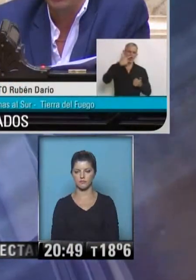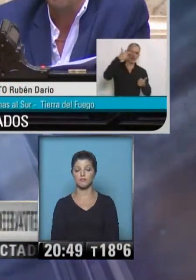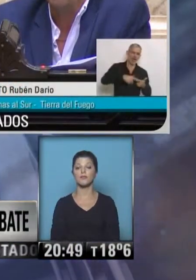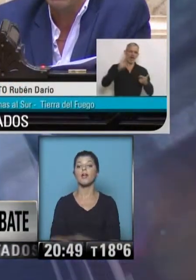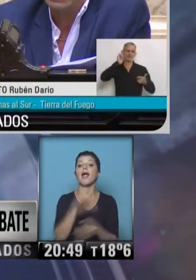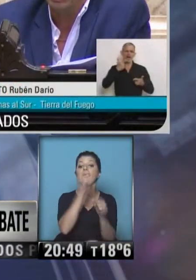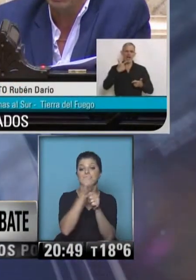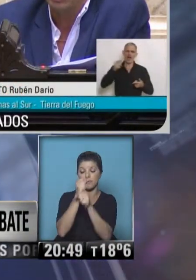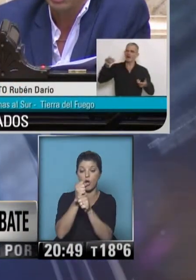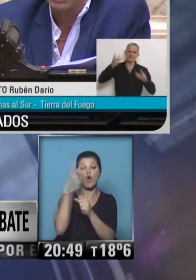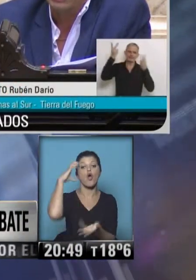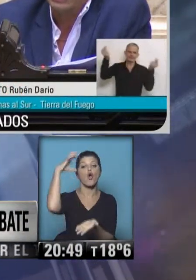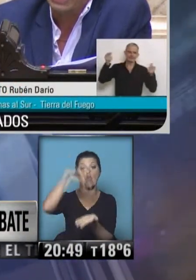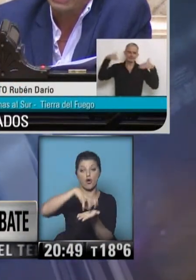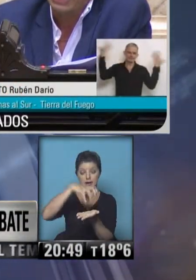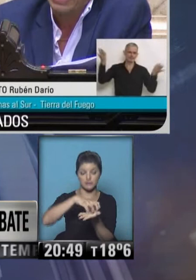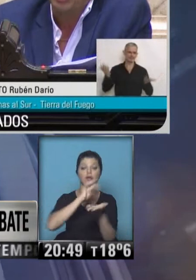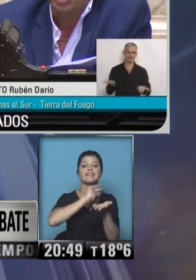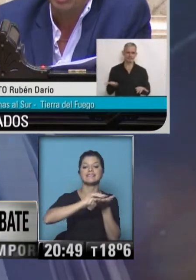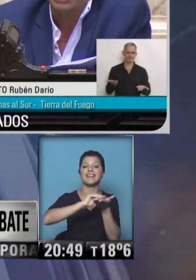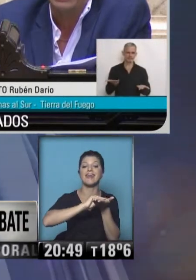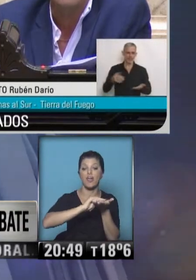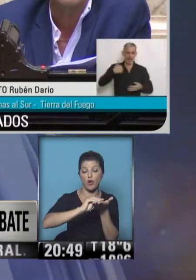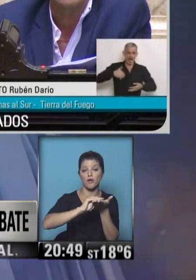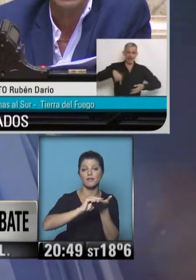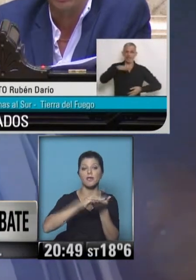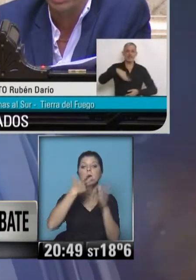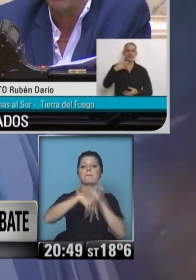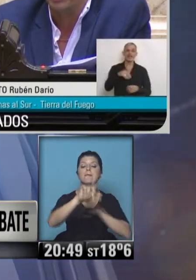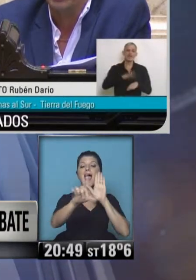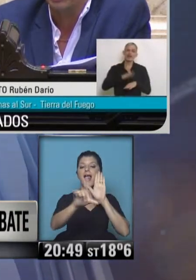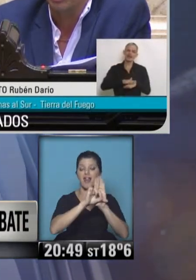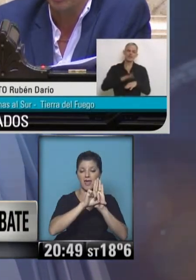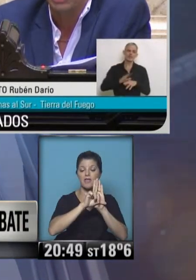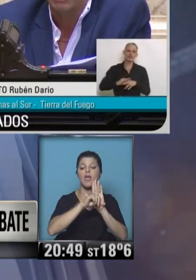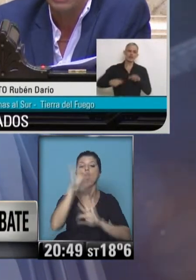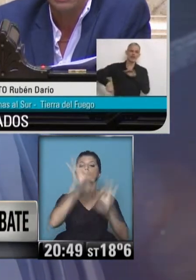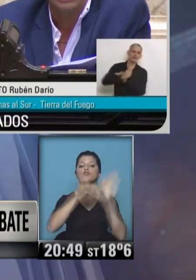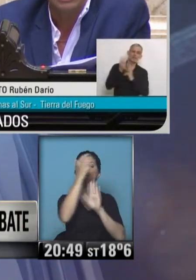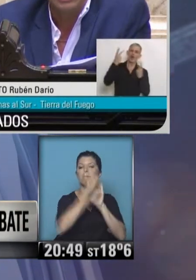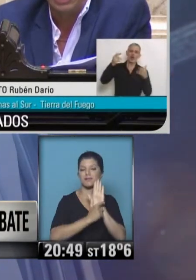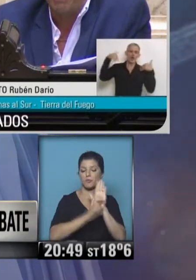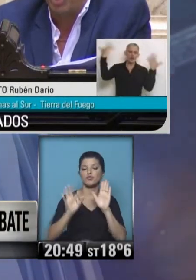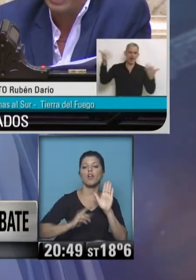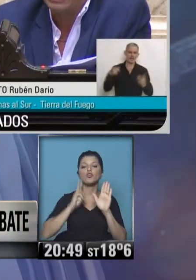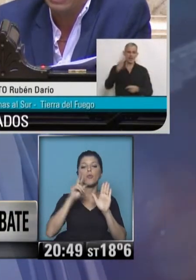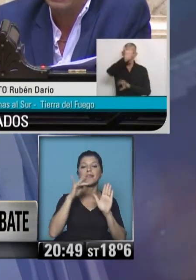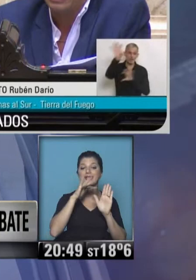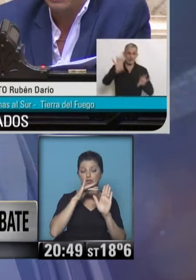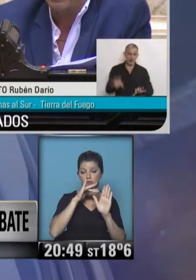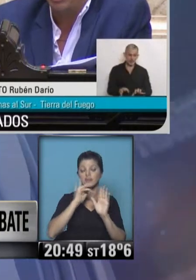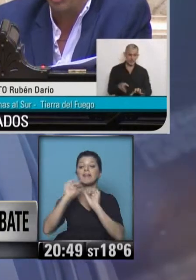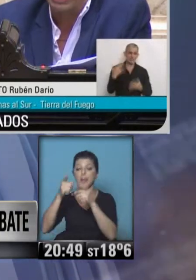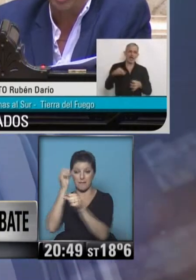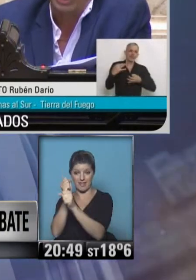unanimidad en el Congreso de la Nación, la Cámara de Senadores convertirá en ley el proyecto de presupuesto 2014. También hay actividad,